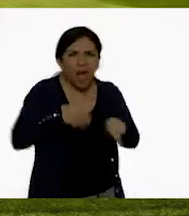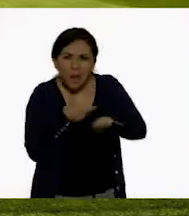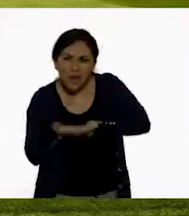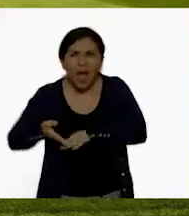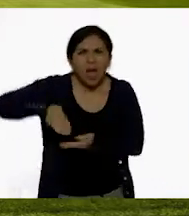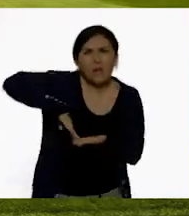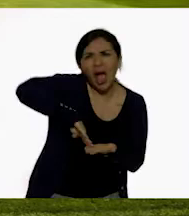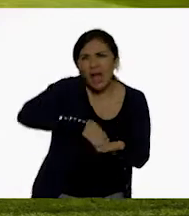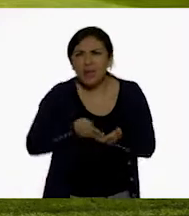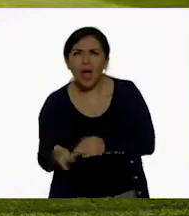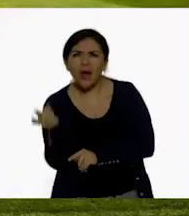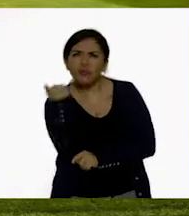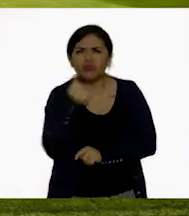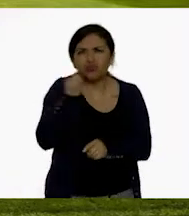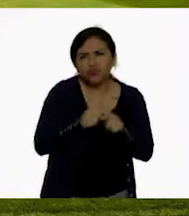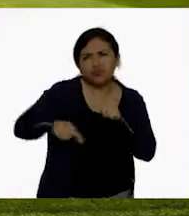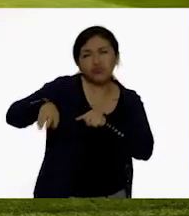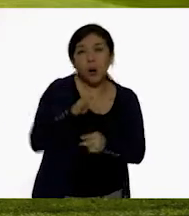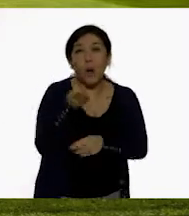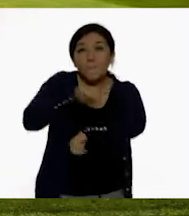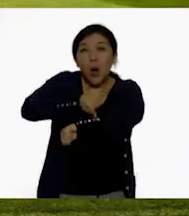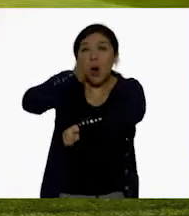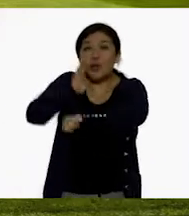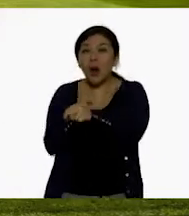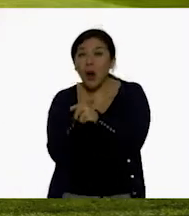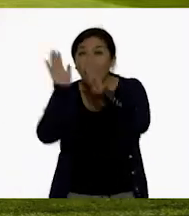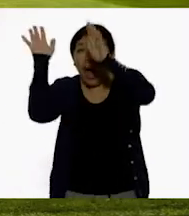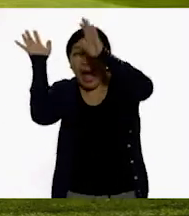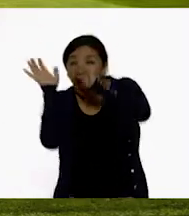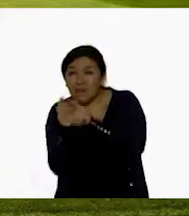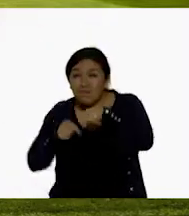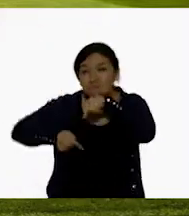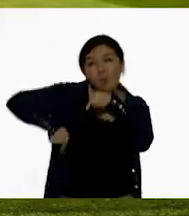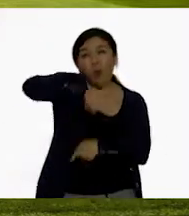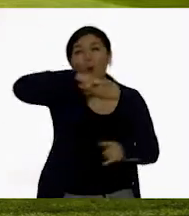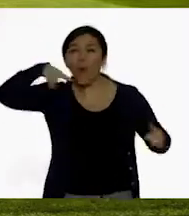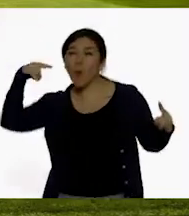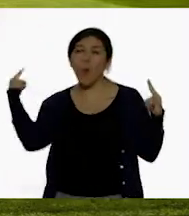uno, se quita otro. El portero achica, Alexis dispara y